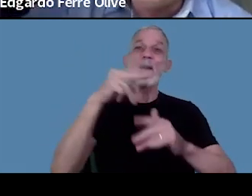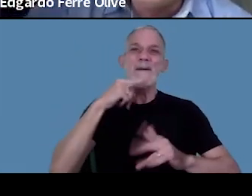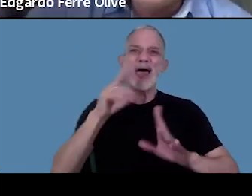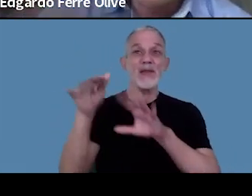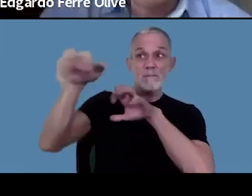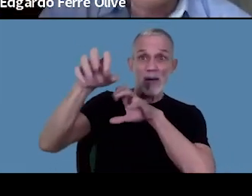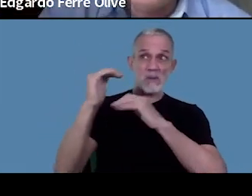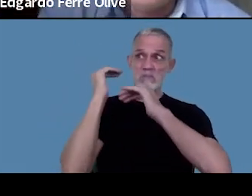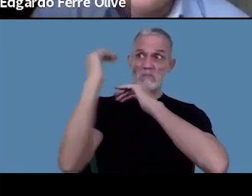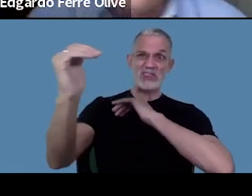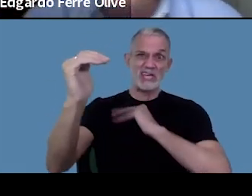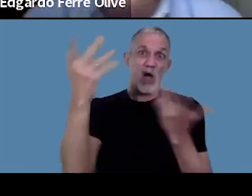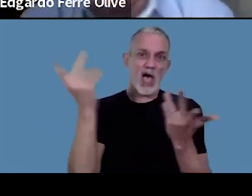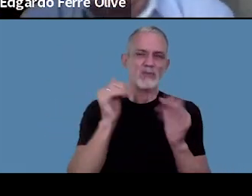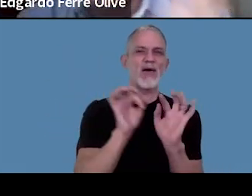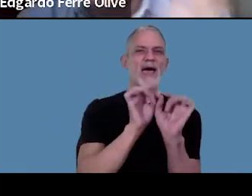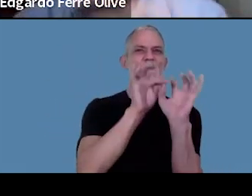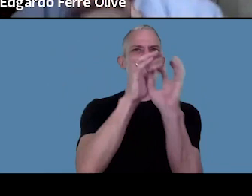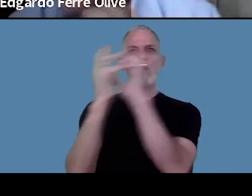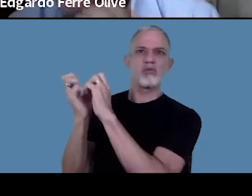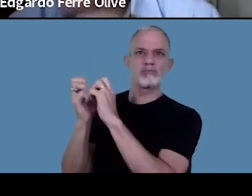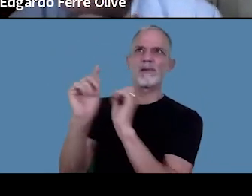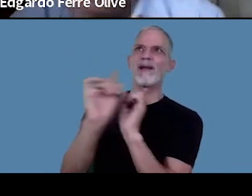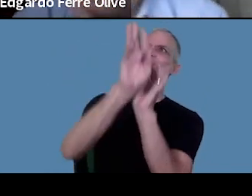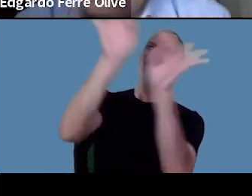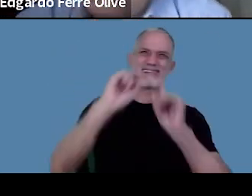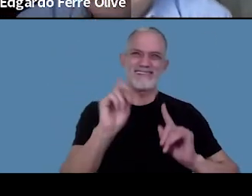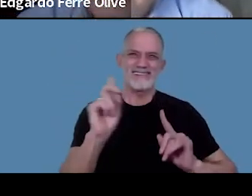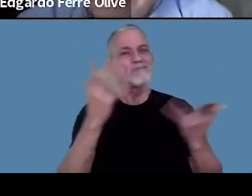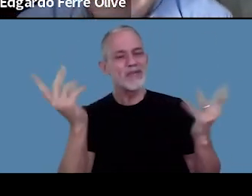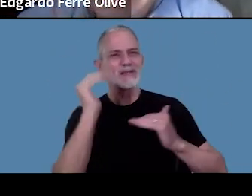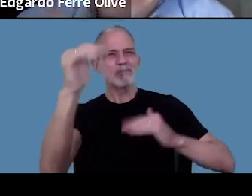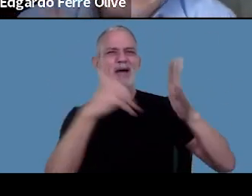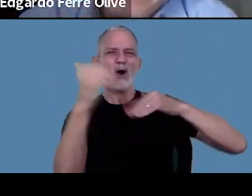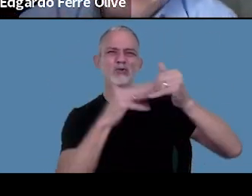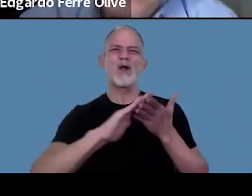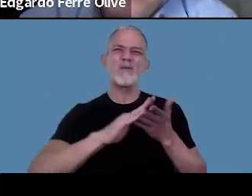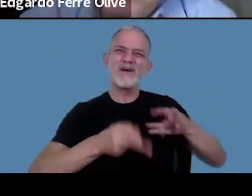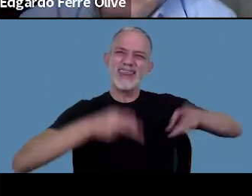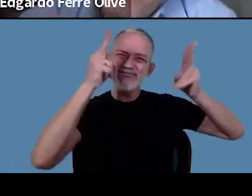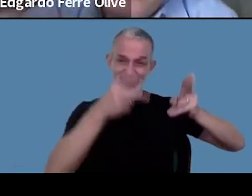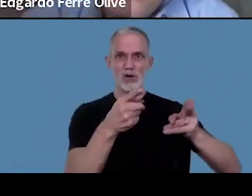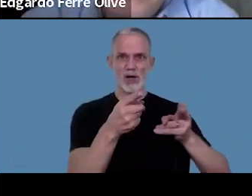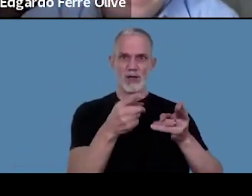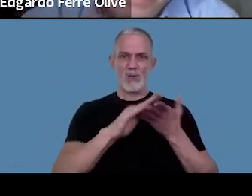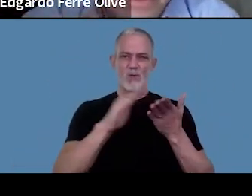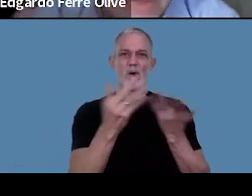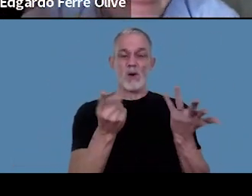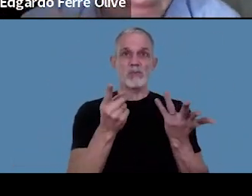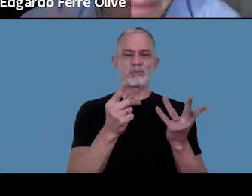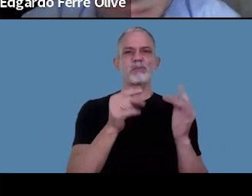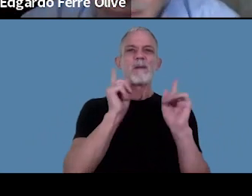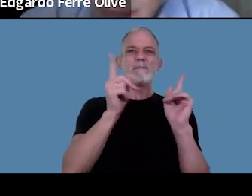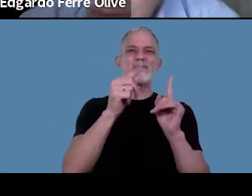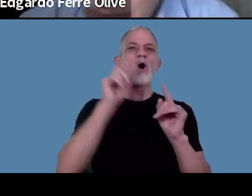último piso. Entonces, lo que esta norma quería hacer era aplicar terrazas verdes en las construcciones nuevas que se vayan produciendo por el efecto sumidero que produce el